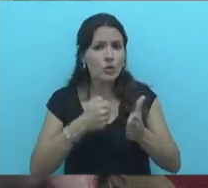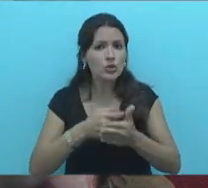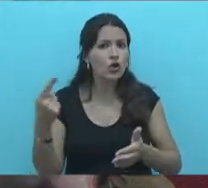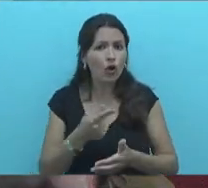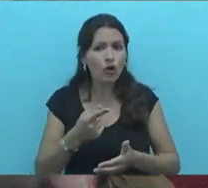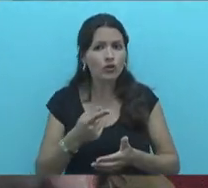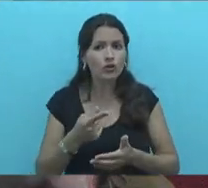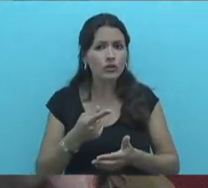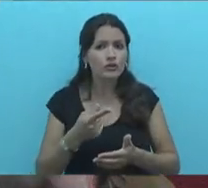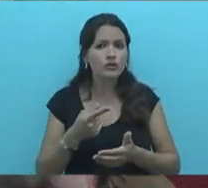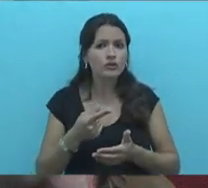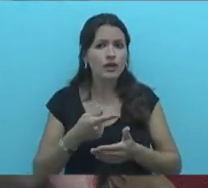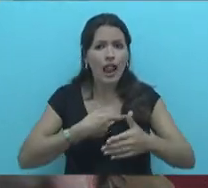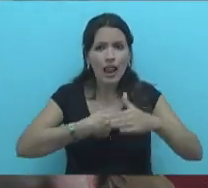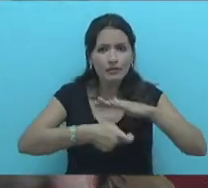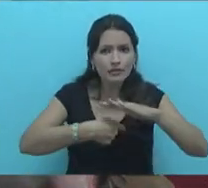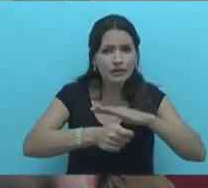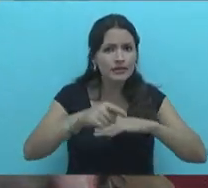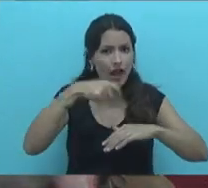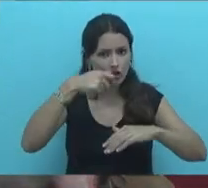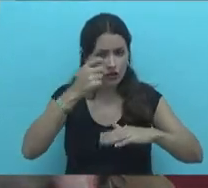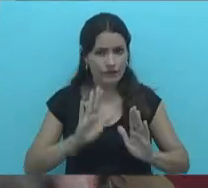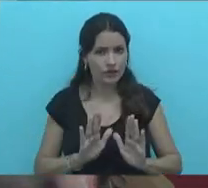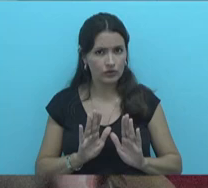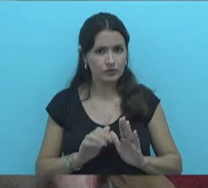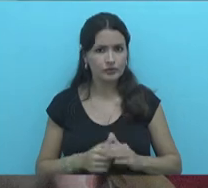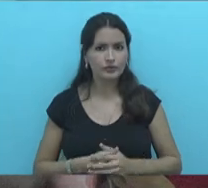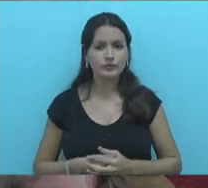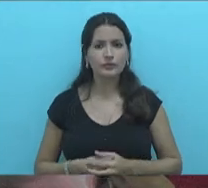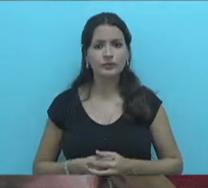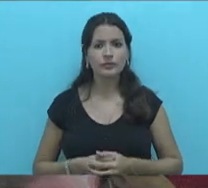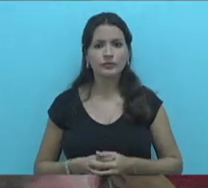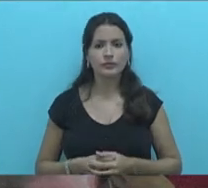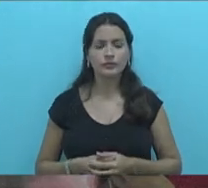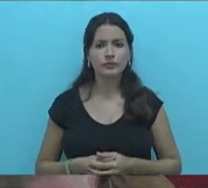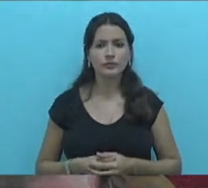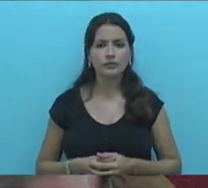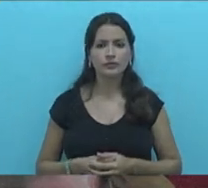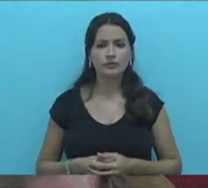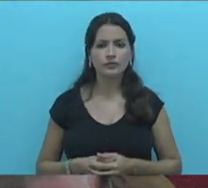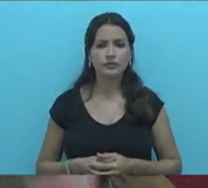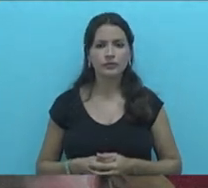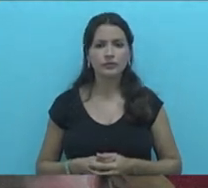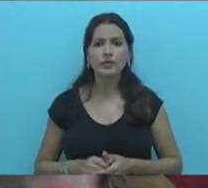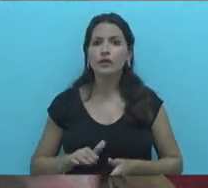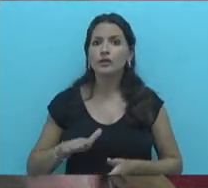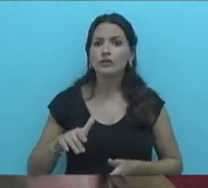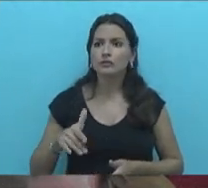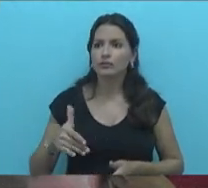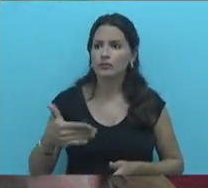sus vinculaciones con los servicios de inteligencia. Por lo tanto, señor presidente, creo que se ha